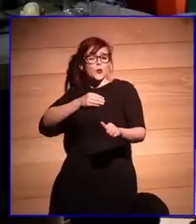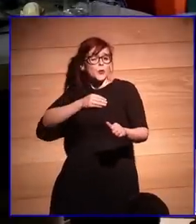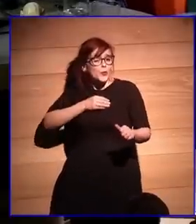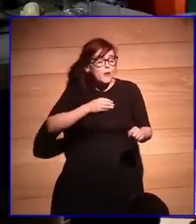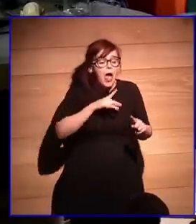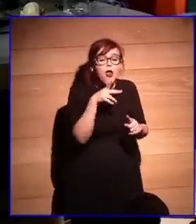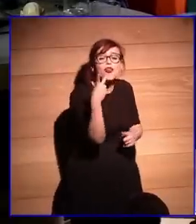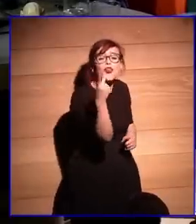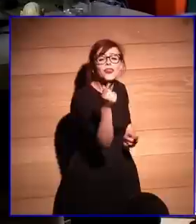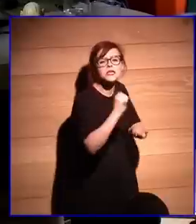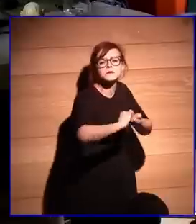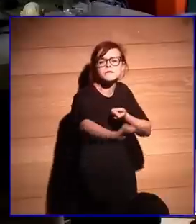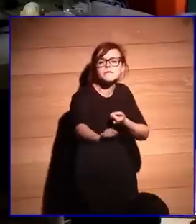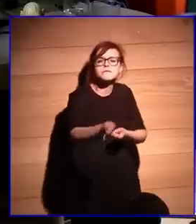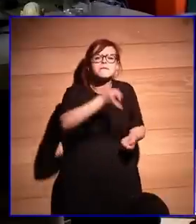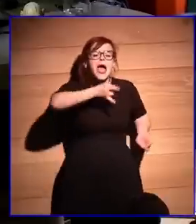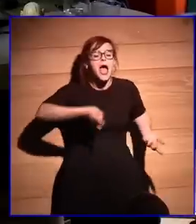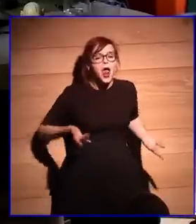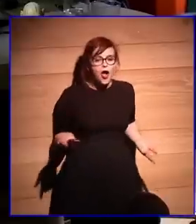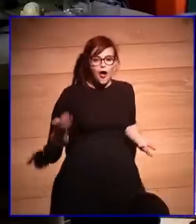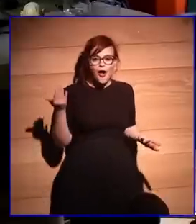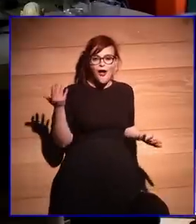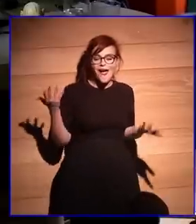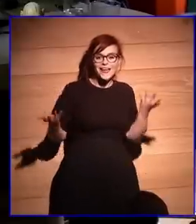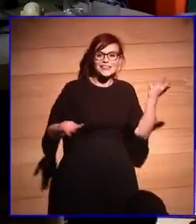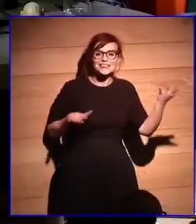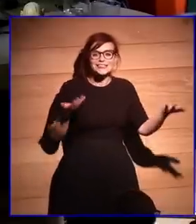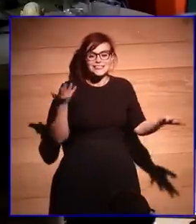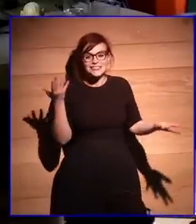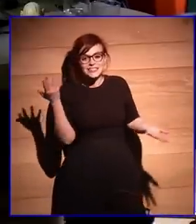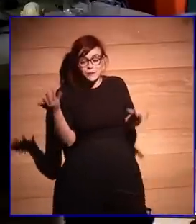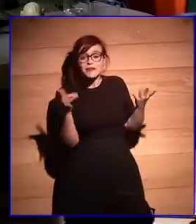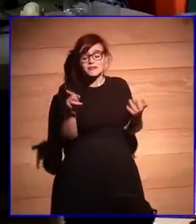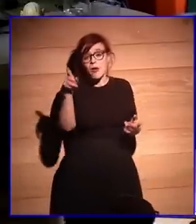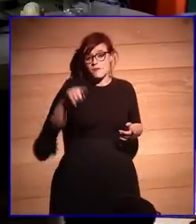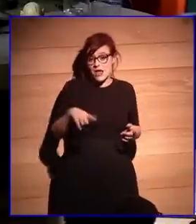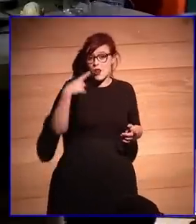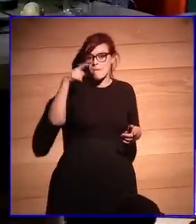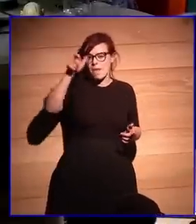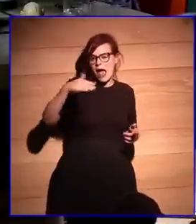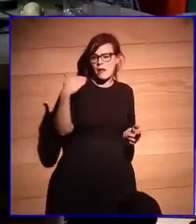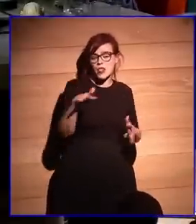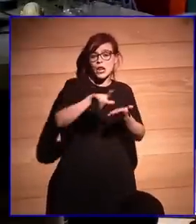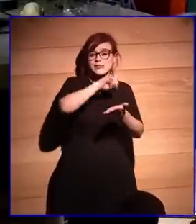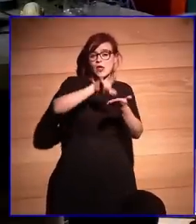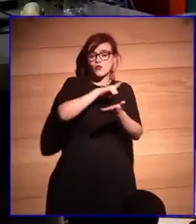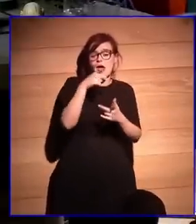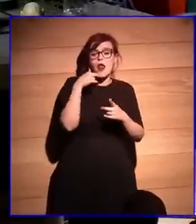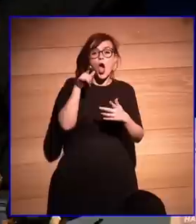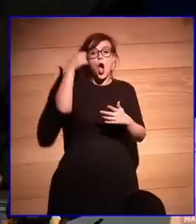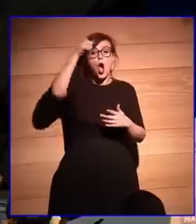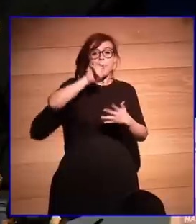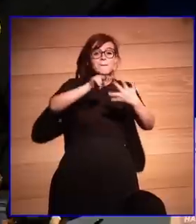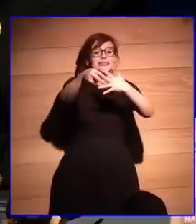os vais a enterar estos dos días. Pero, por sin ejemplo... embargo, si nos fiamos, perdona, de otro de los malvados clásicos de la literatura, que es el hombre